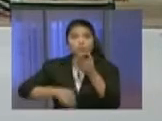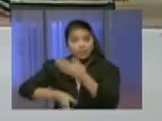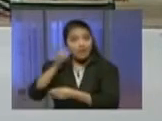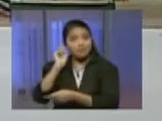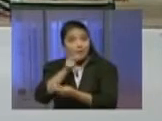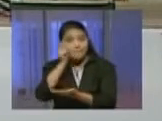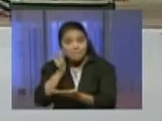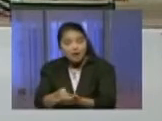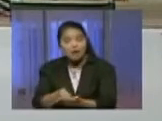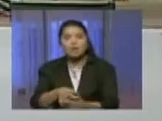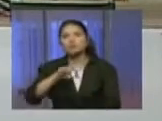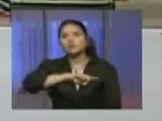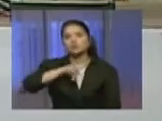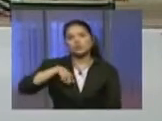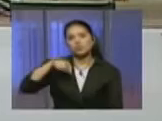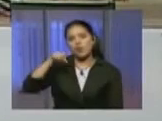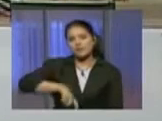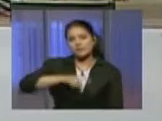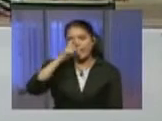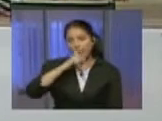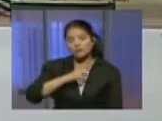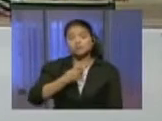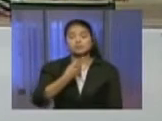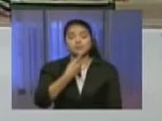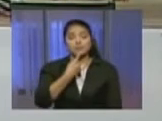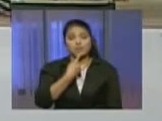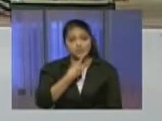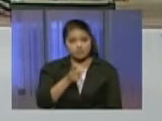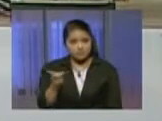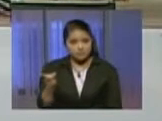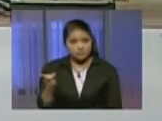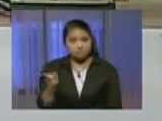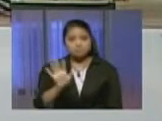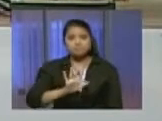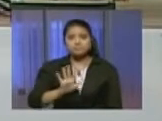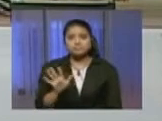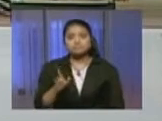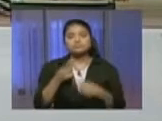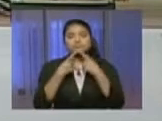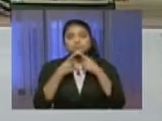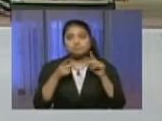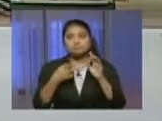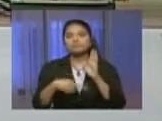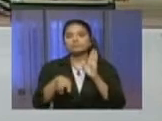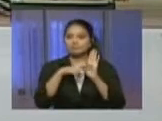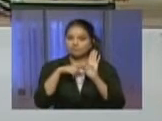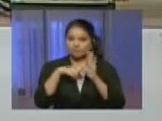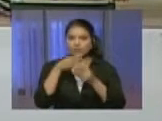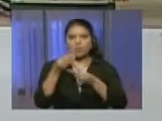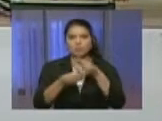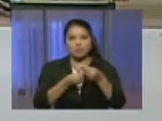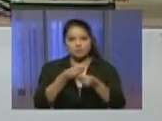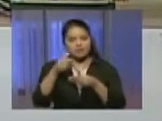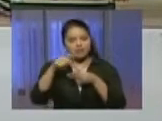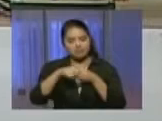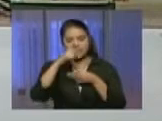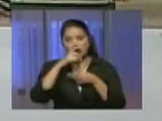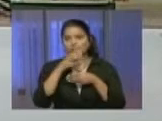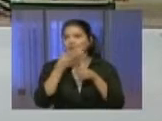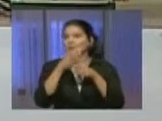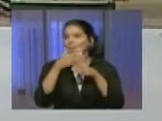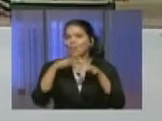nosotros este año yo lo he dicho y lo vamos a hacer llueve